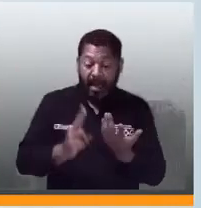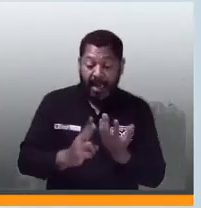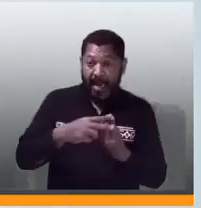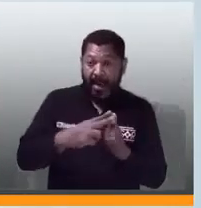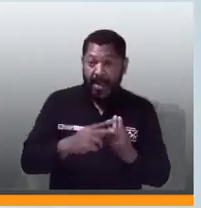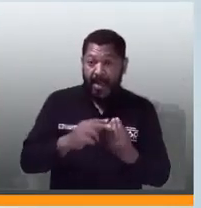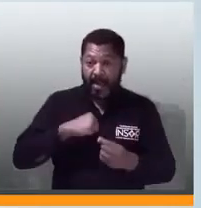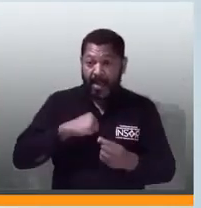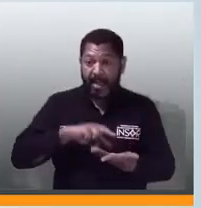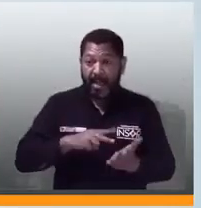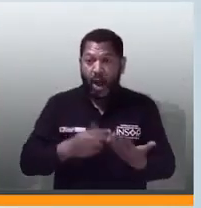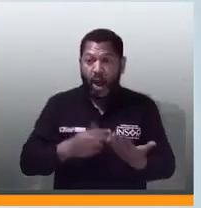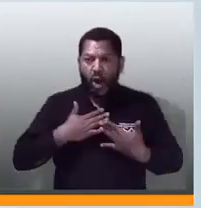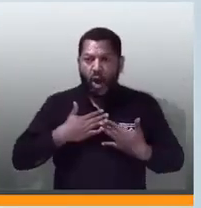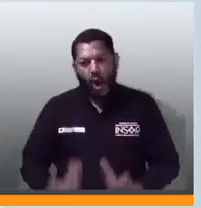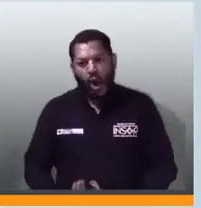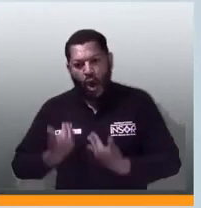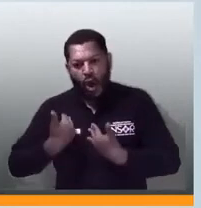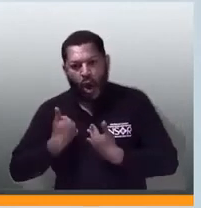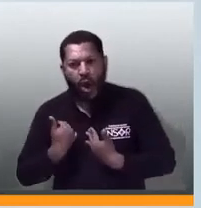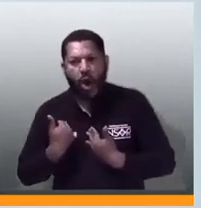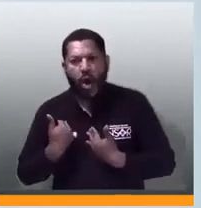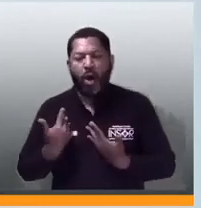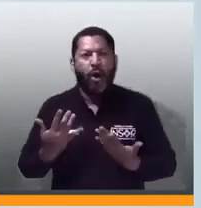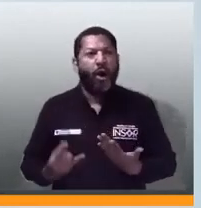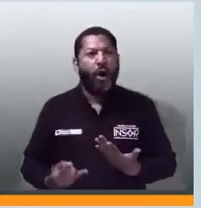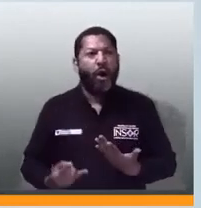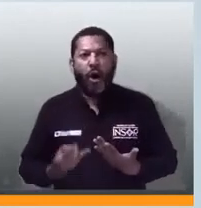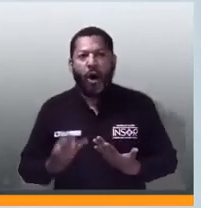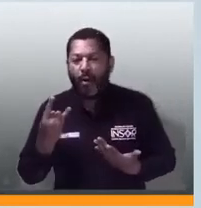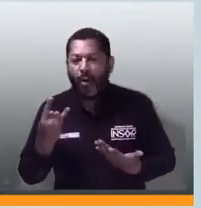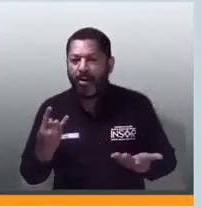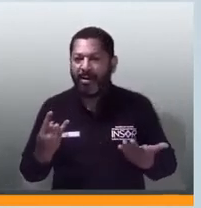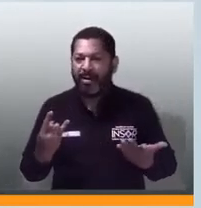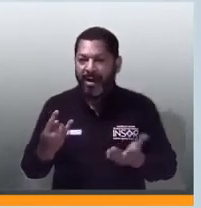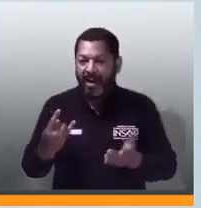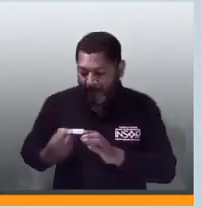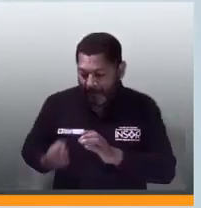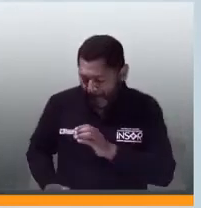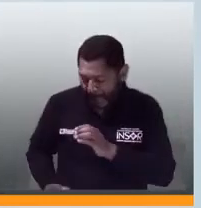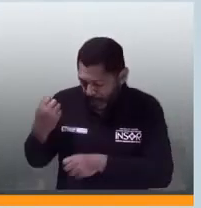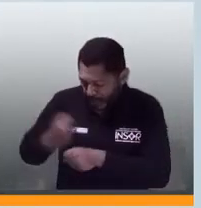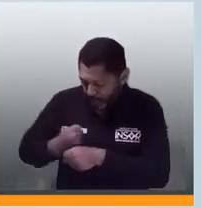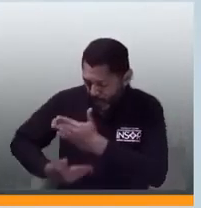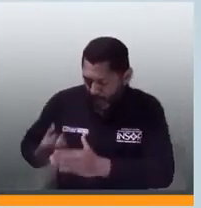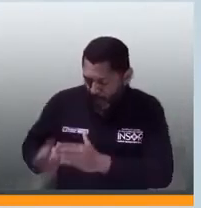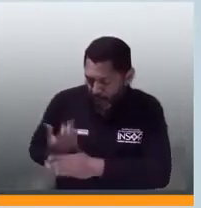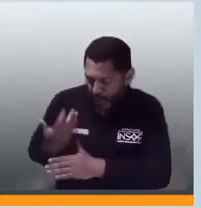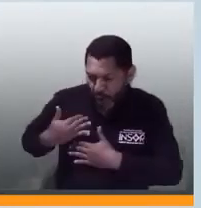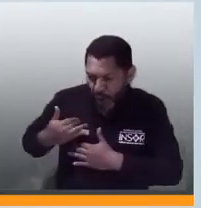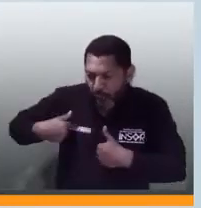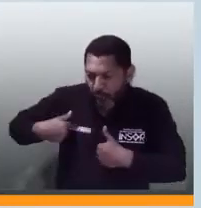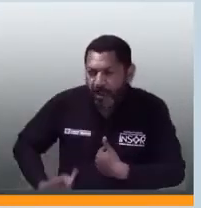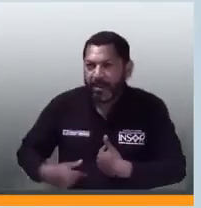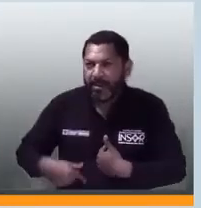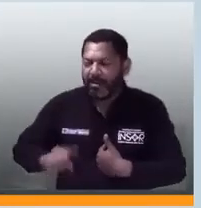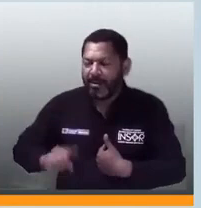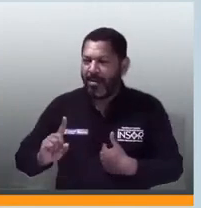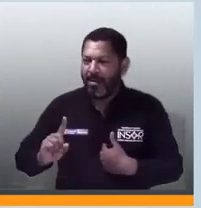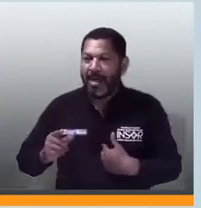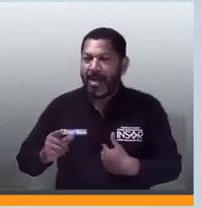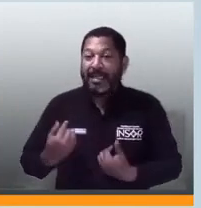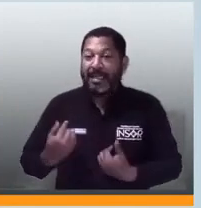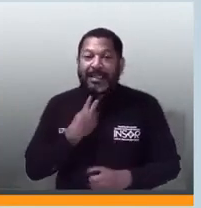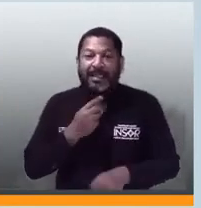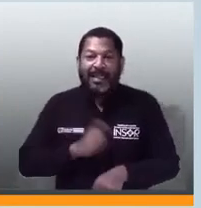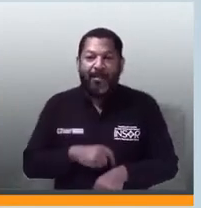necesariamente tenemos que desarrollar nosotros diferentes productos. Desarrollar este tiempo no nos dio